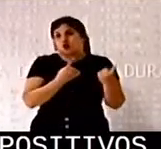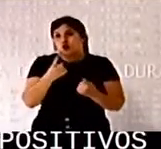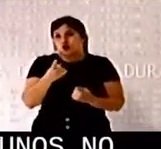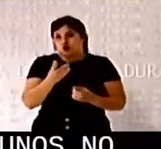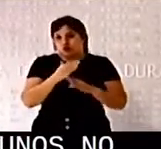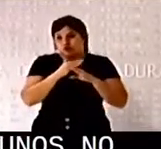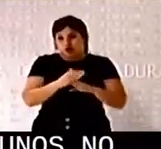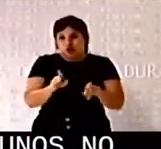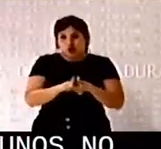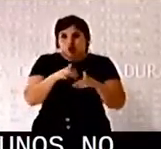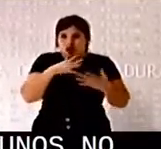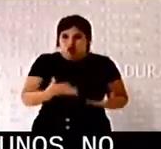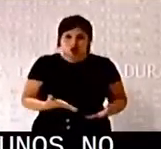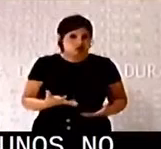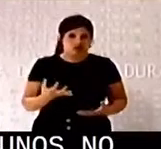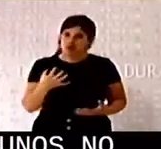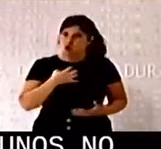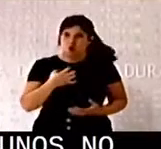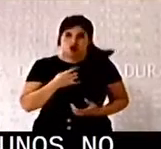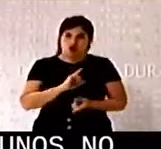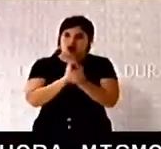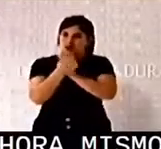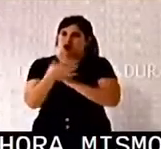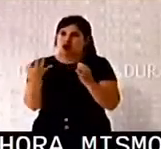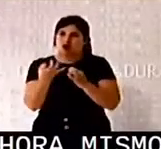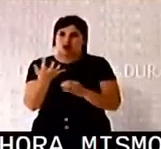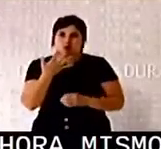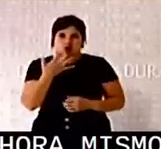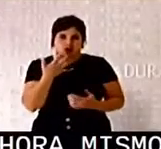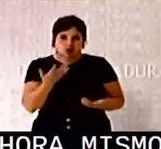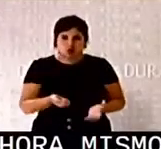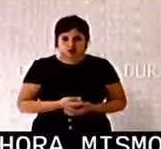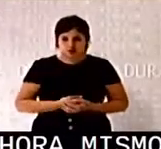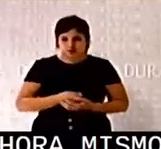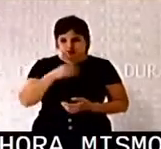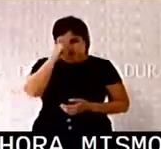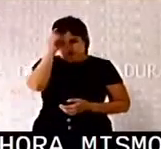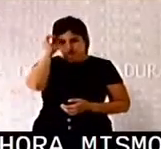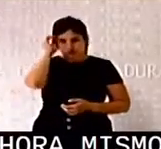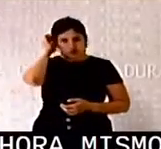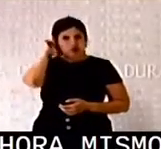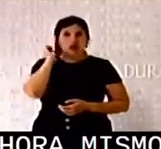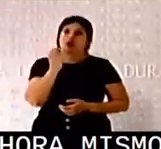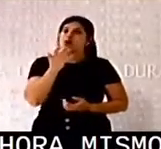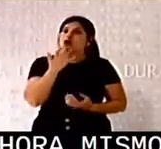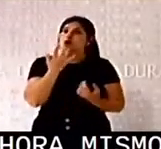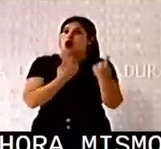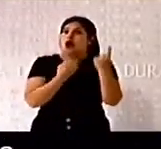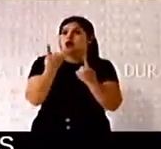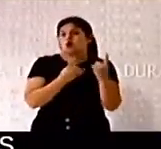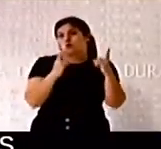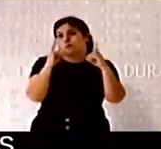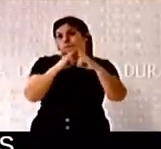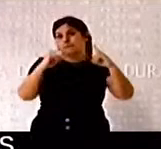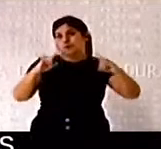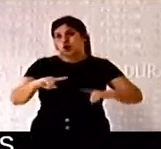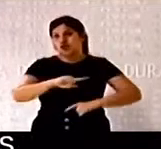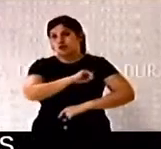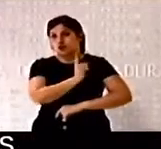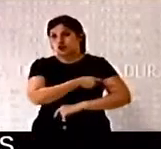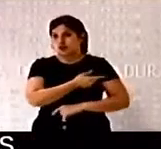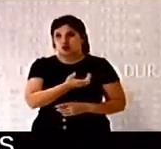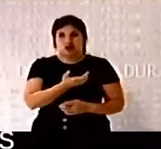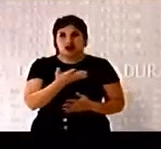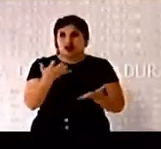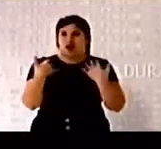los dispositivos que están ahora mismo, pues porque, por ejemplo, hay determinados pabellones polideportivos que no están